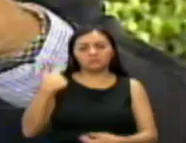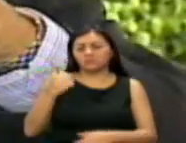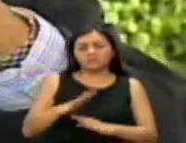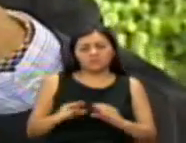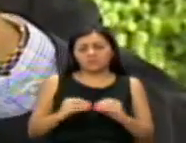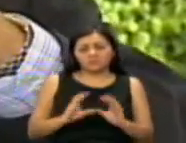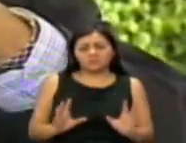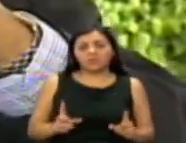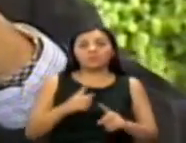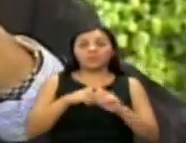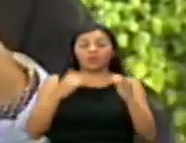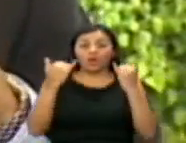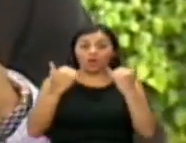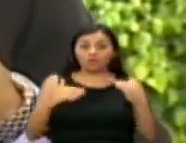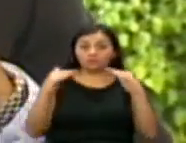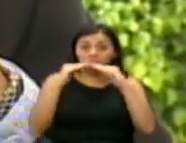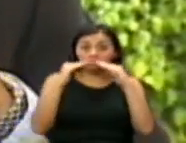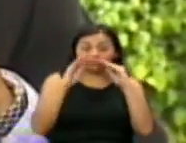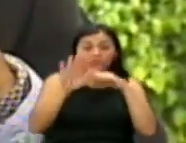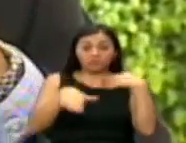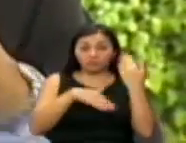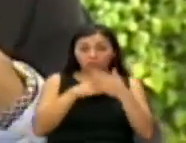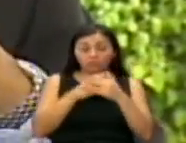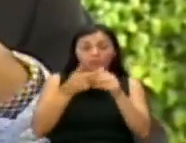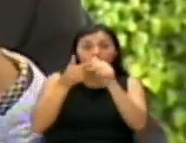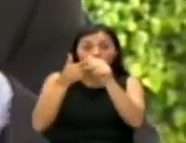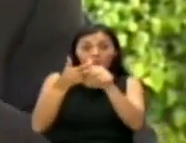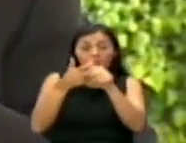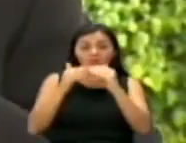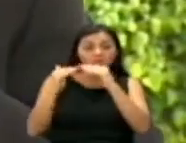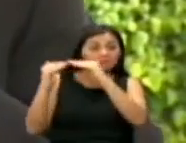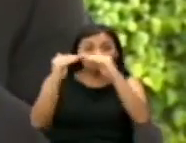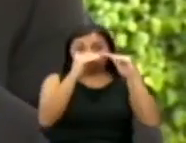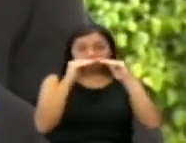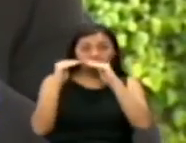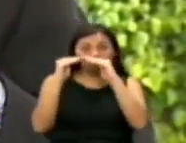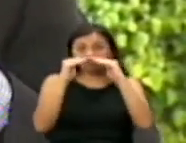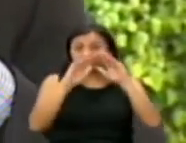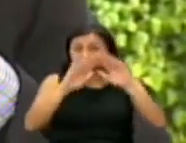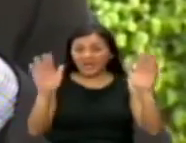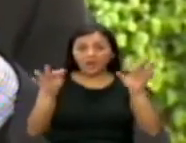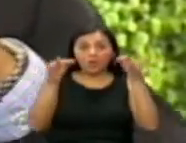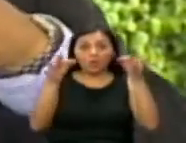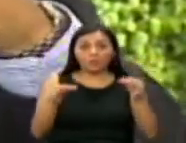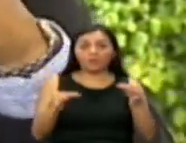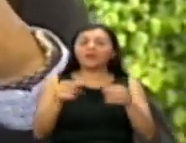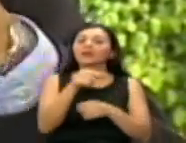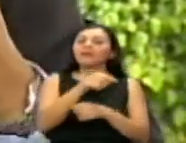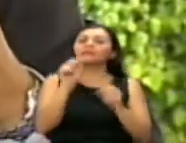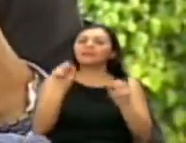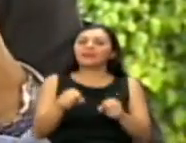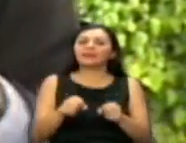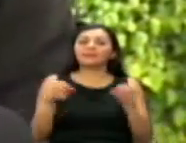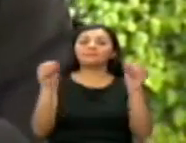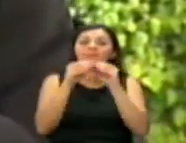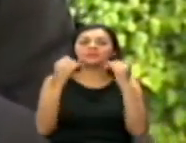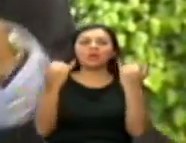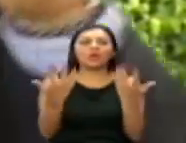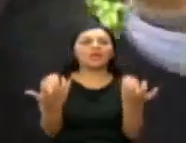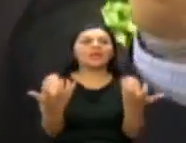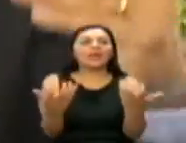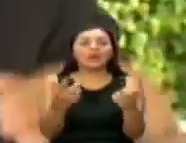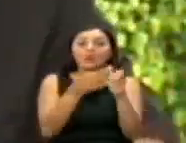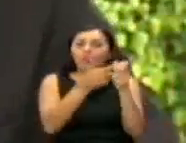Ahora que esa base indispensable, urgente, ha sido cumplida, y vienen cosas deseables, pero no